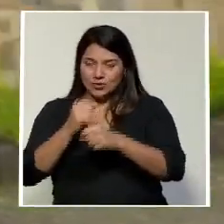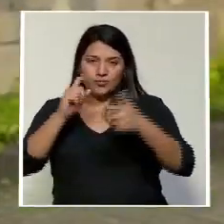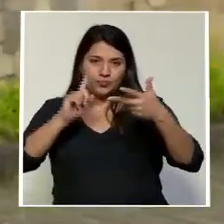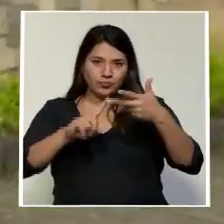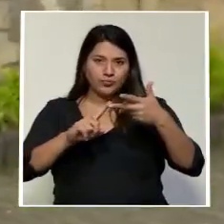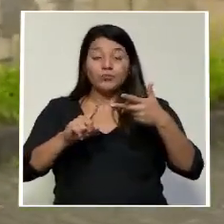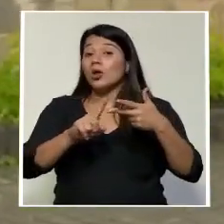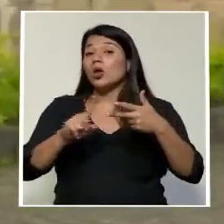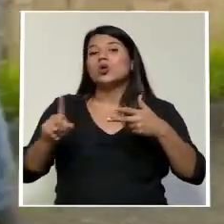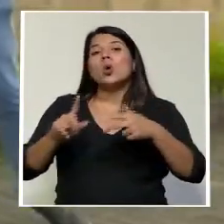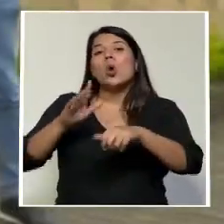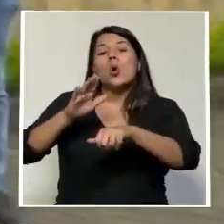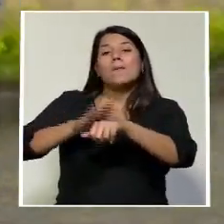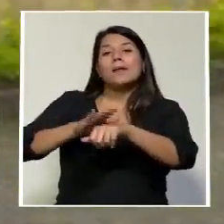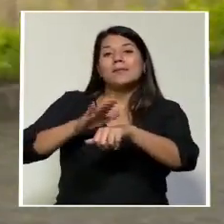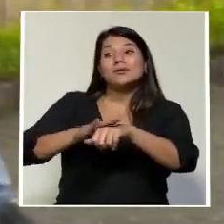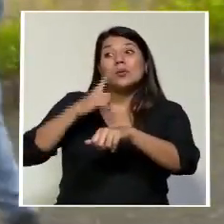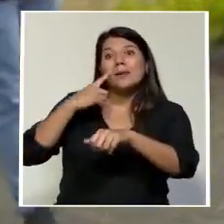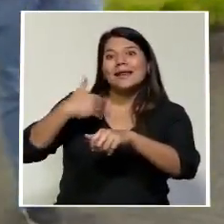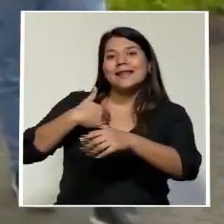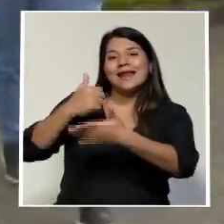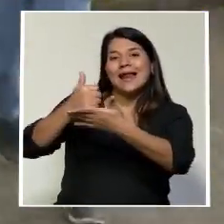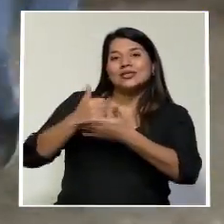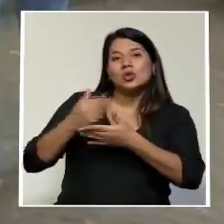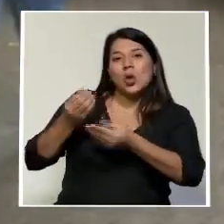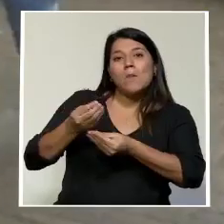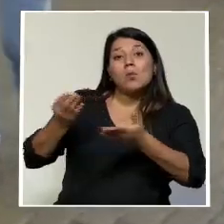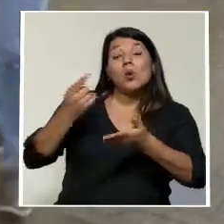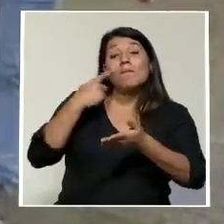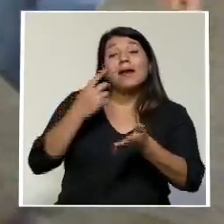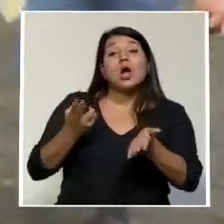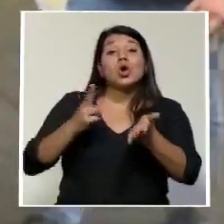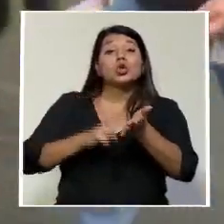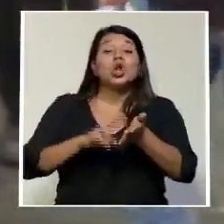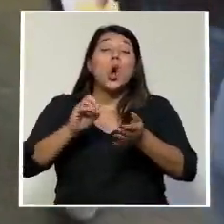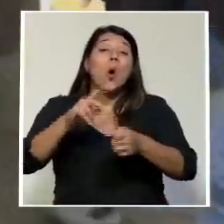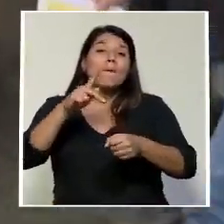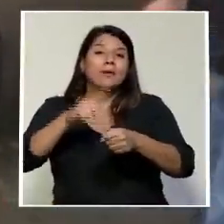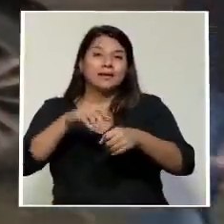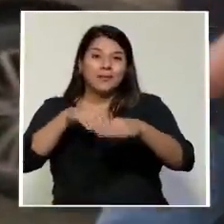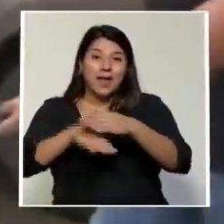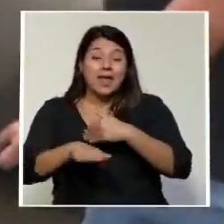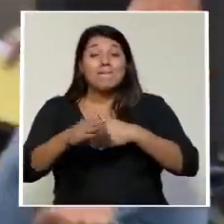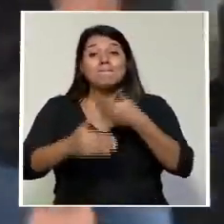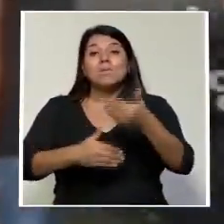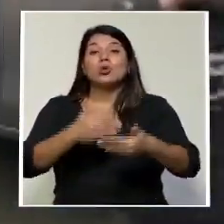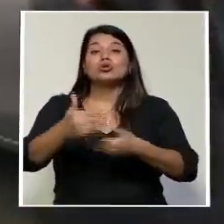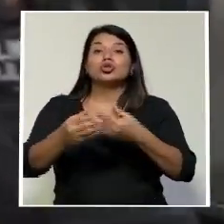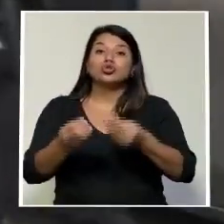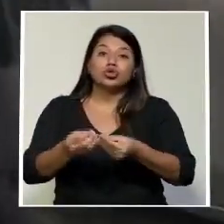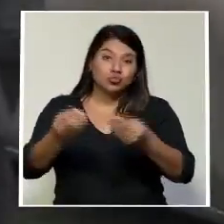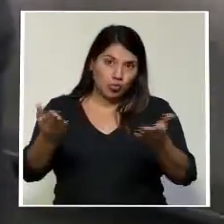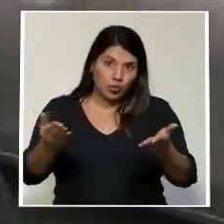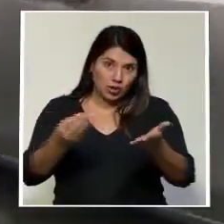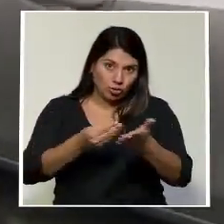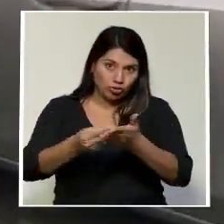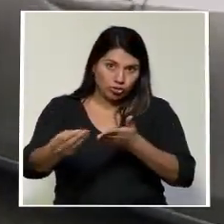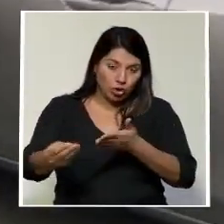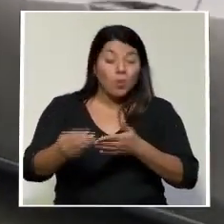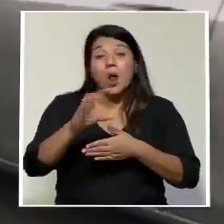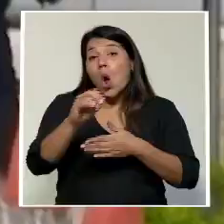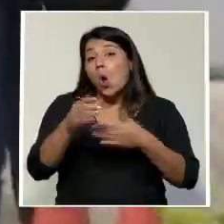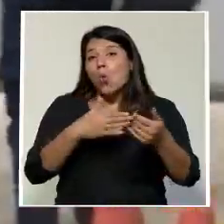obtener subvenciones y ayudas públicas para contratar o participar en concursos o licitaciones públicas o en cualquier otra actividad